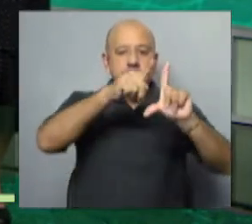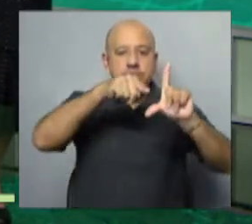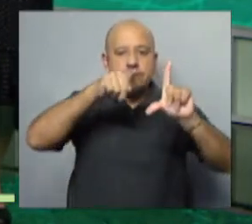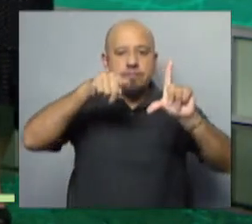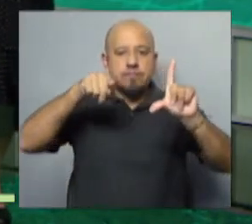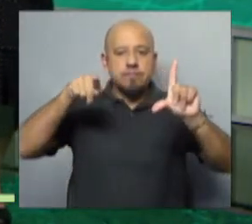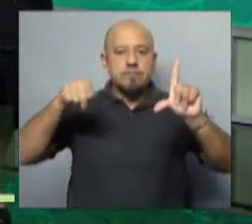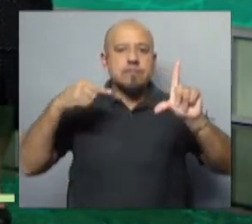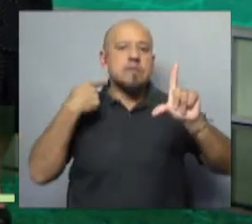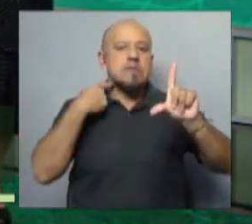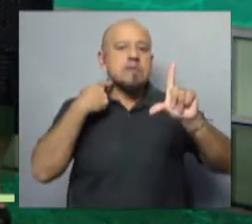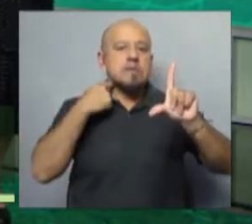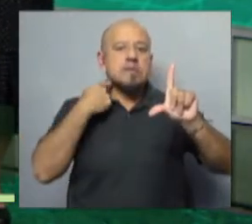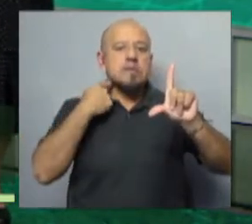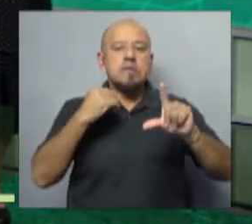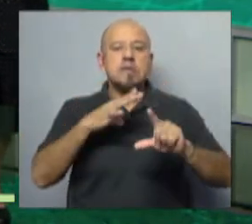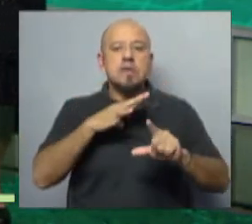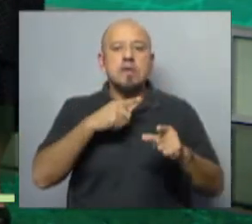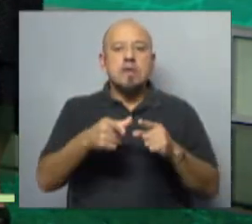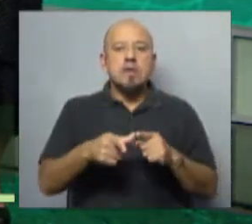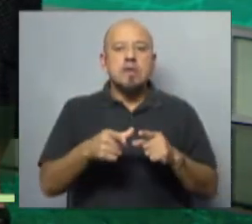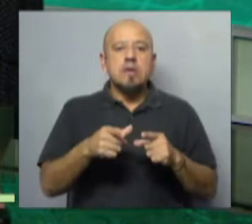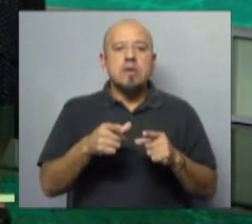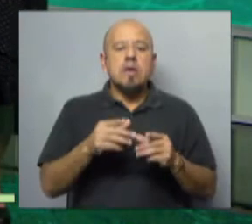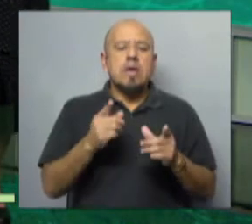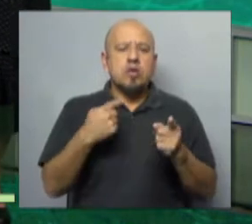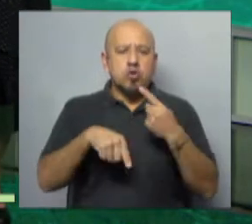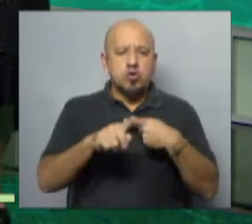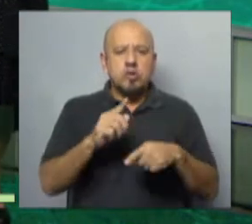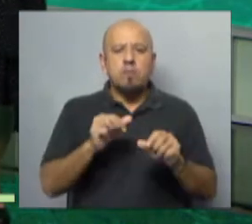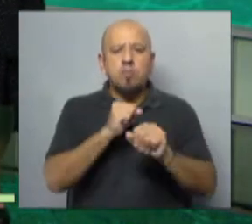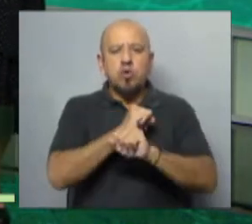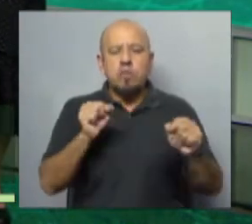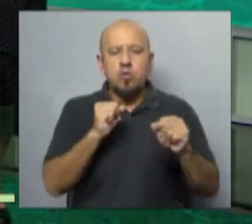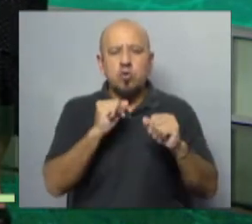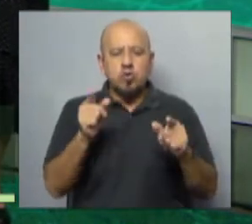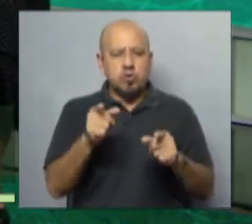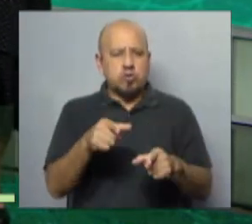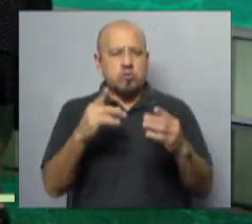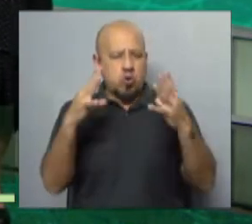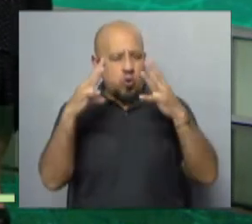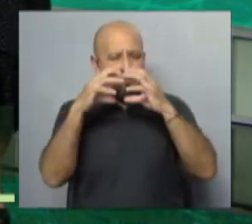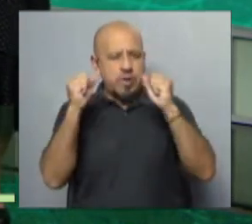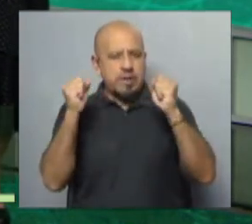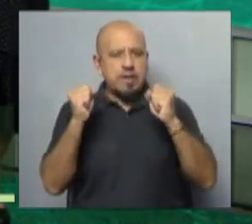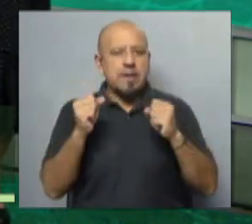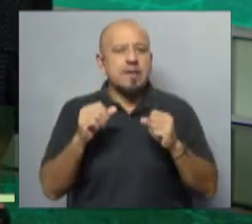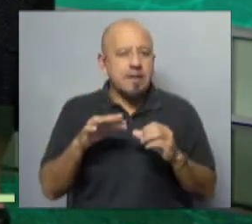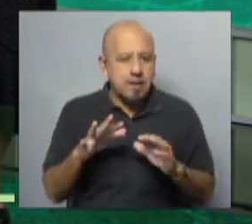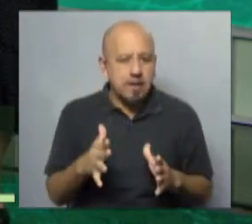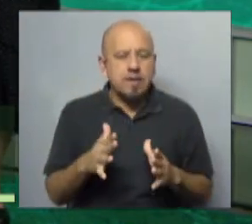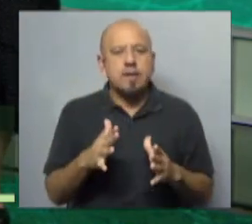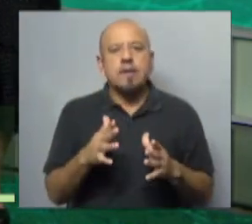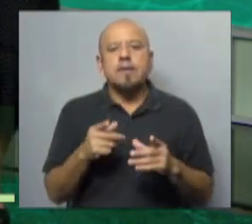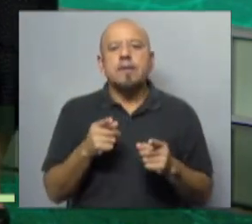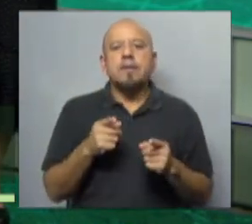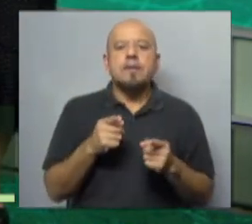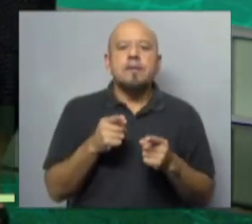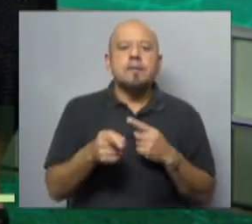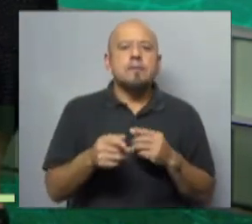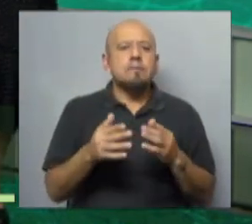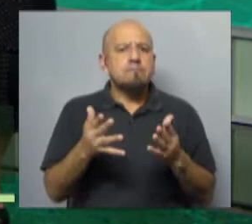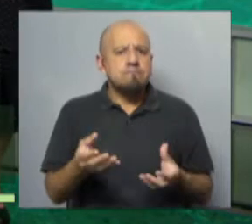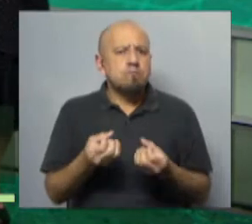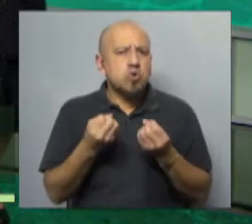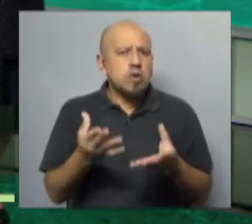tenemos entonces varios elementos como para poder interpretar entonces o poder tratar de analizar a qué se debe este alto